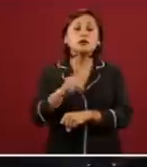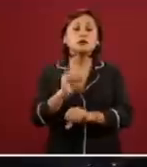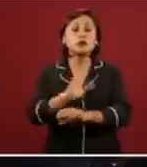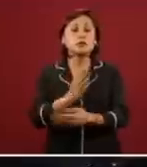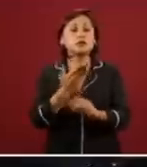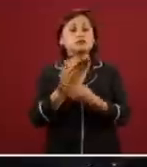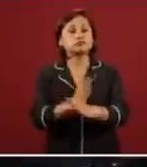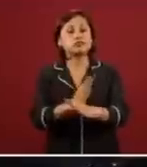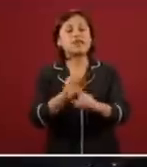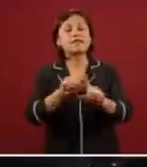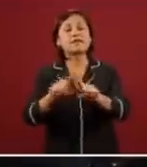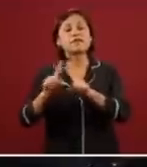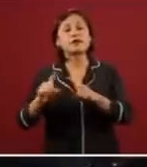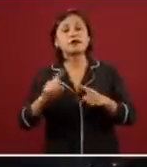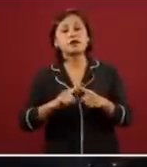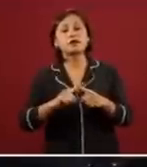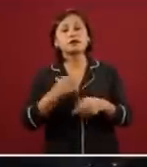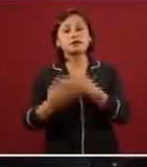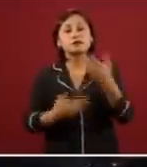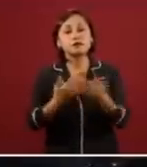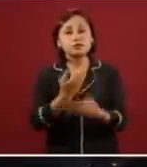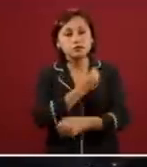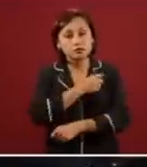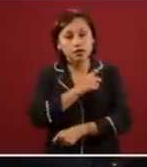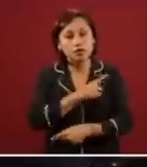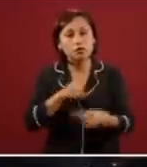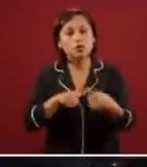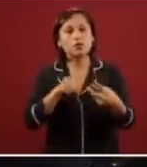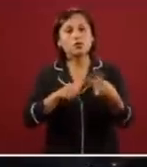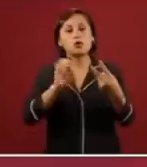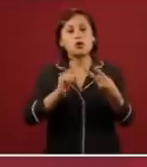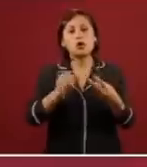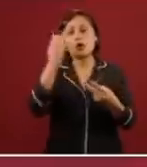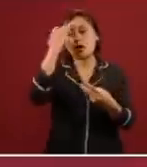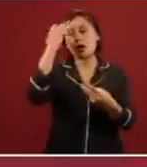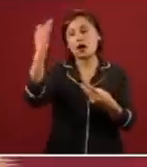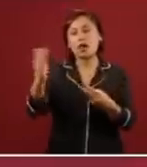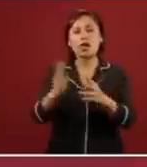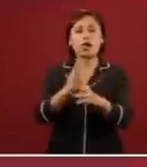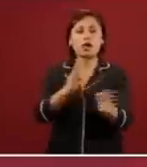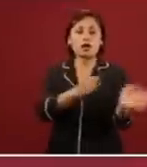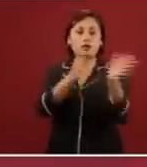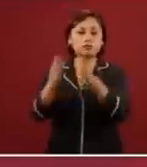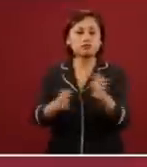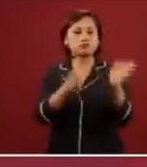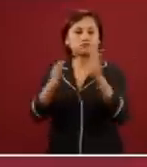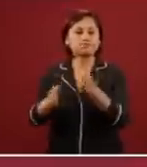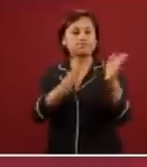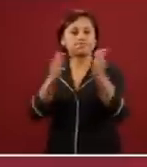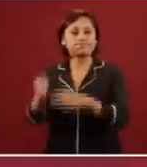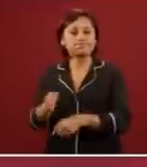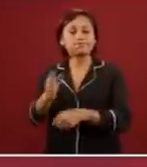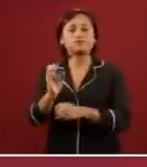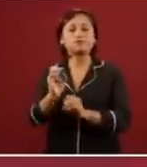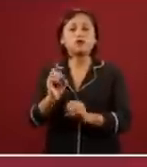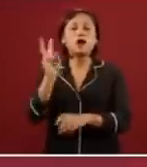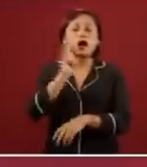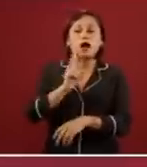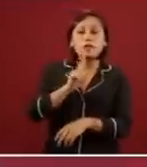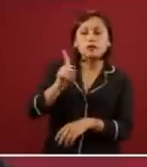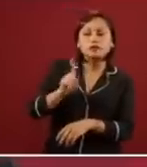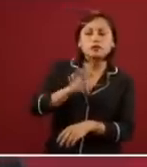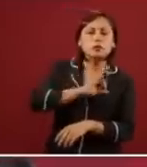salud o tiempos de espera muy largos para justamente ver si se podía dar prestaciones médicas.